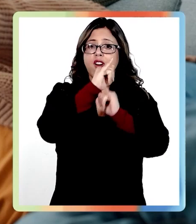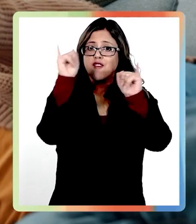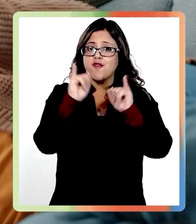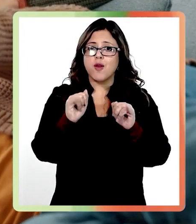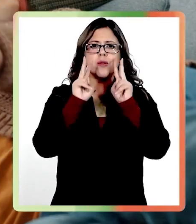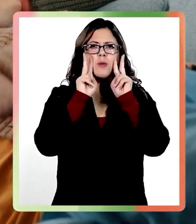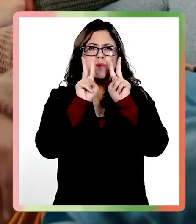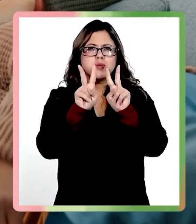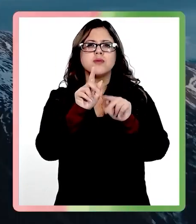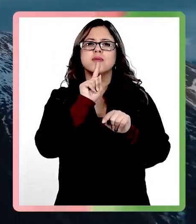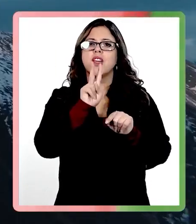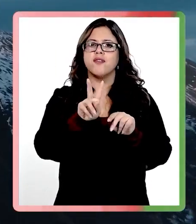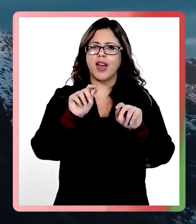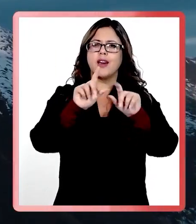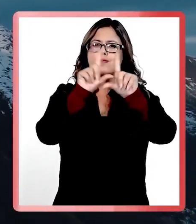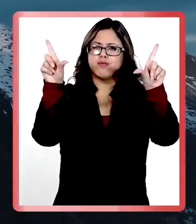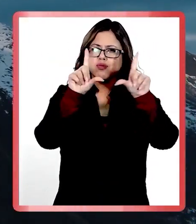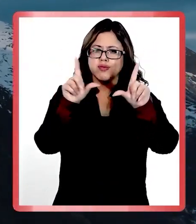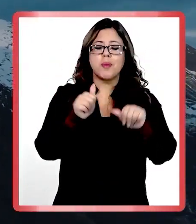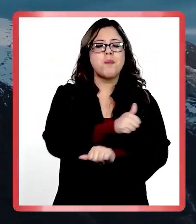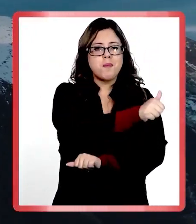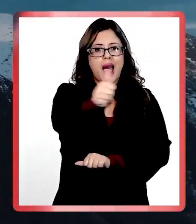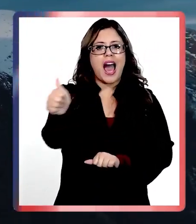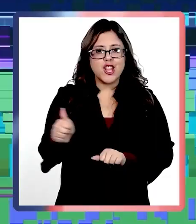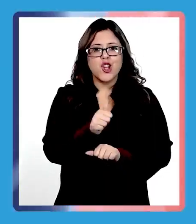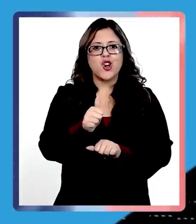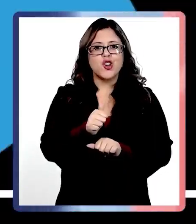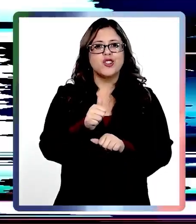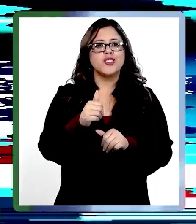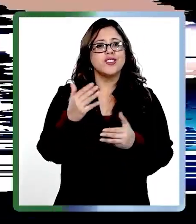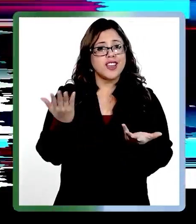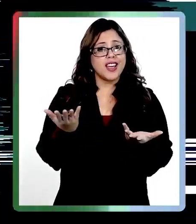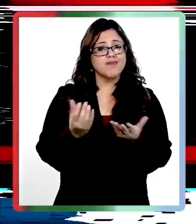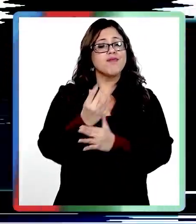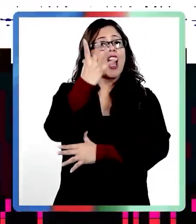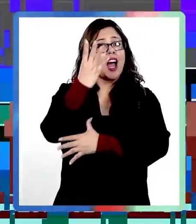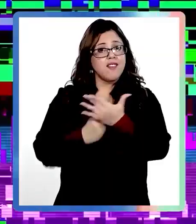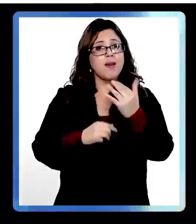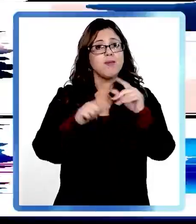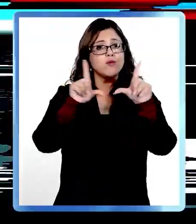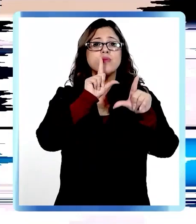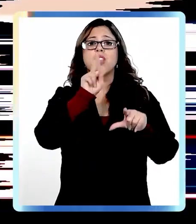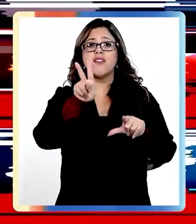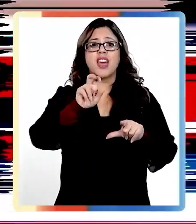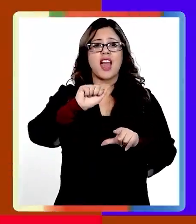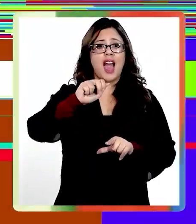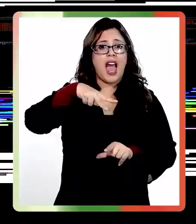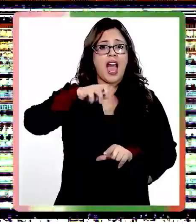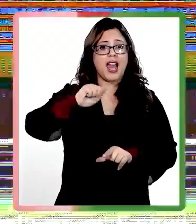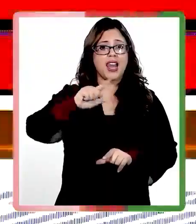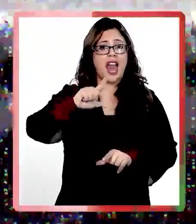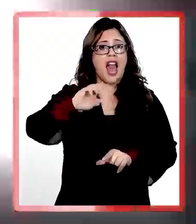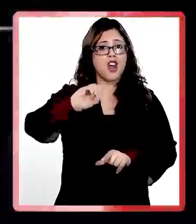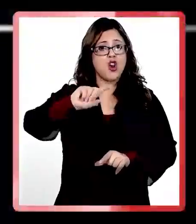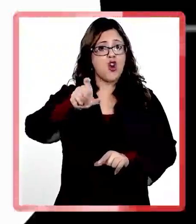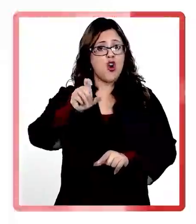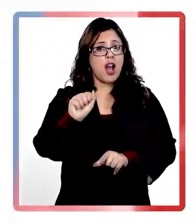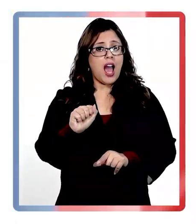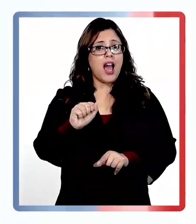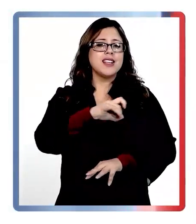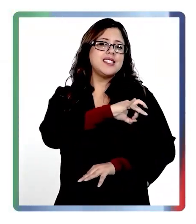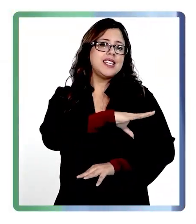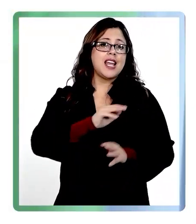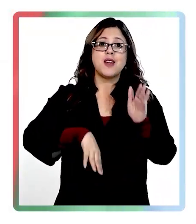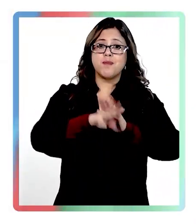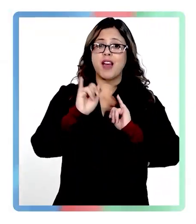nueva forma de ver televisión al alcance de todos. Adelantémonos al fin de la televisión analógica en Chile.